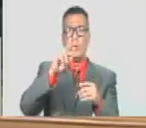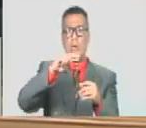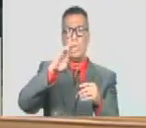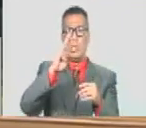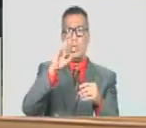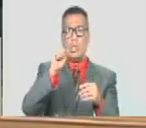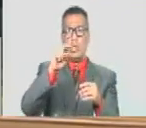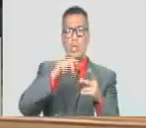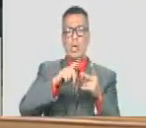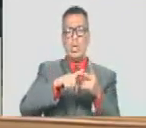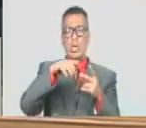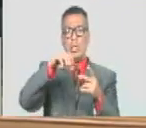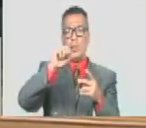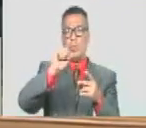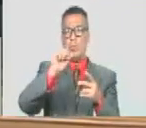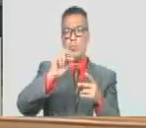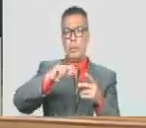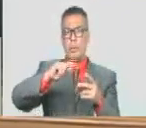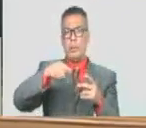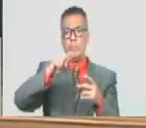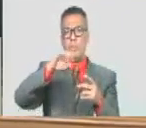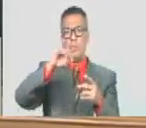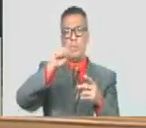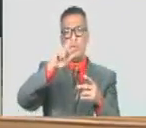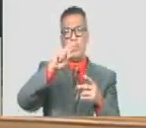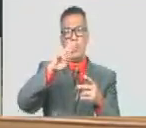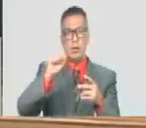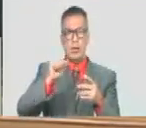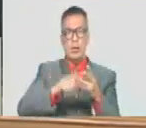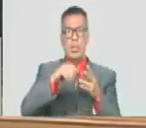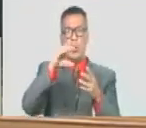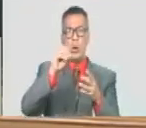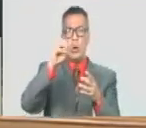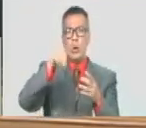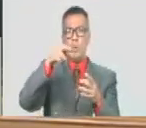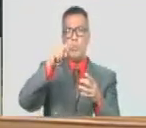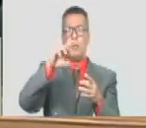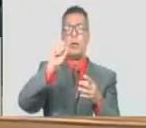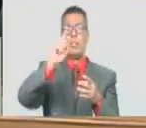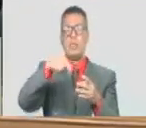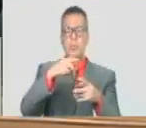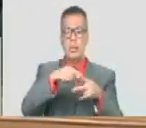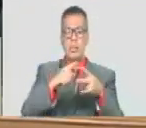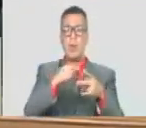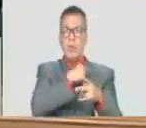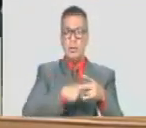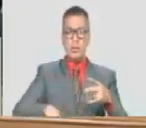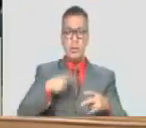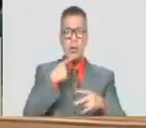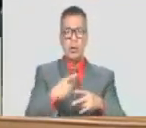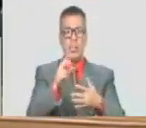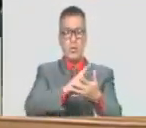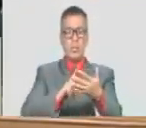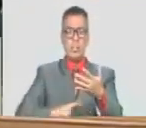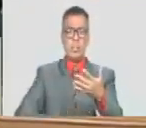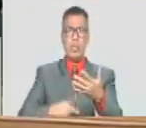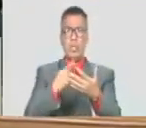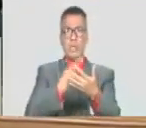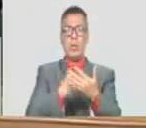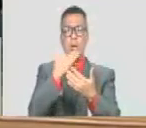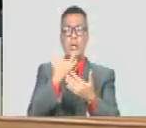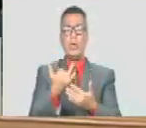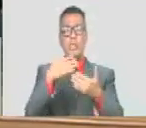Jiménez, Ali Alejandro Primera y Omar Ávila. A continuación, el presidente ordenó dar lectura a la